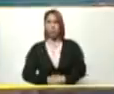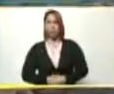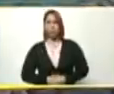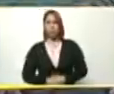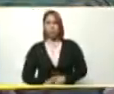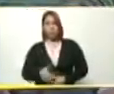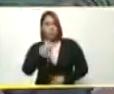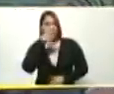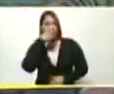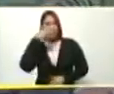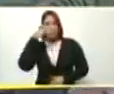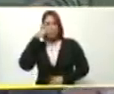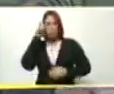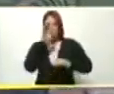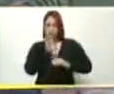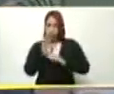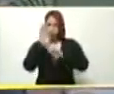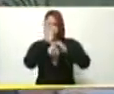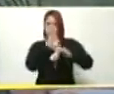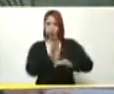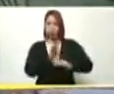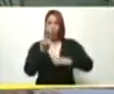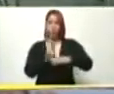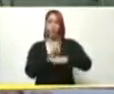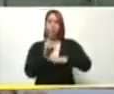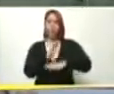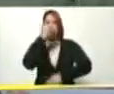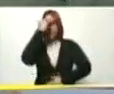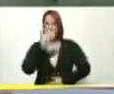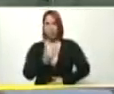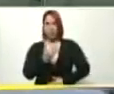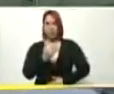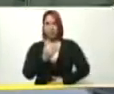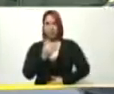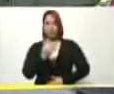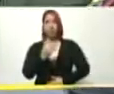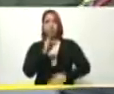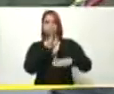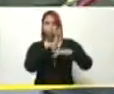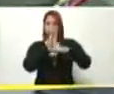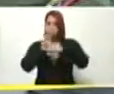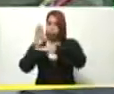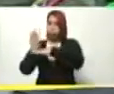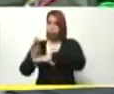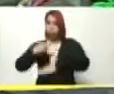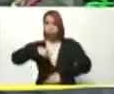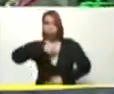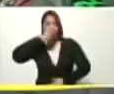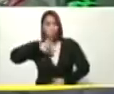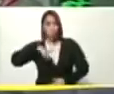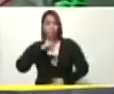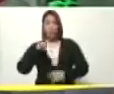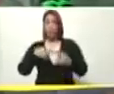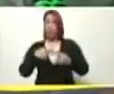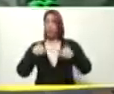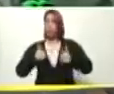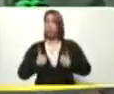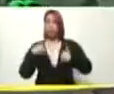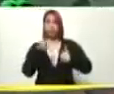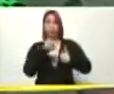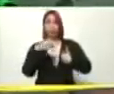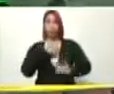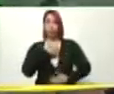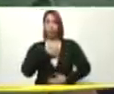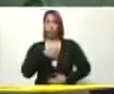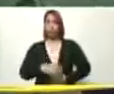custodiar su unidad militar, para custodiar a nuestro pueblo. Que nadie baje la guardia.